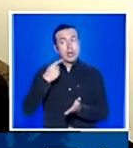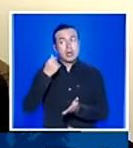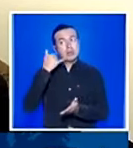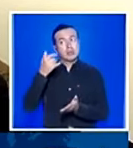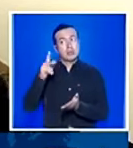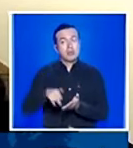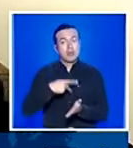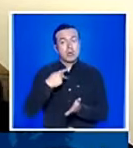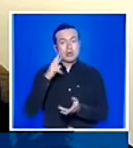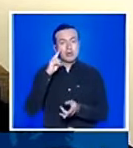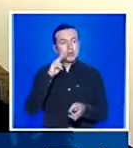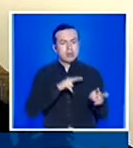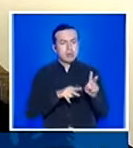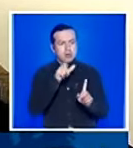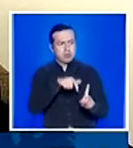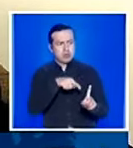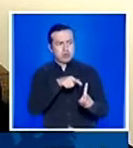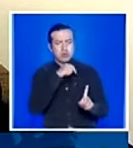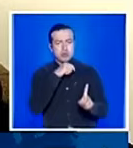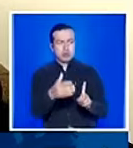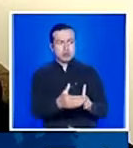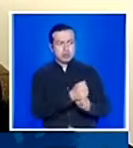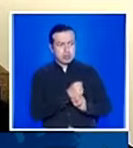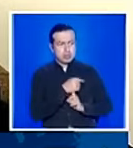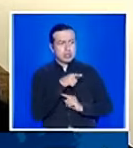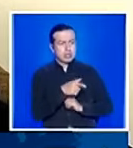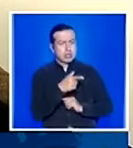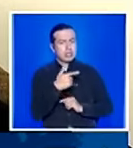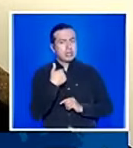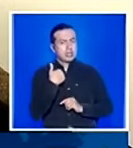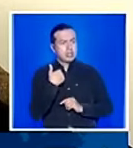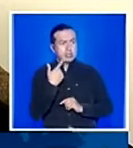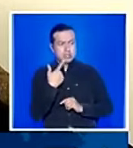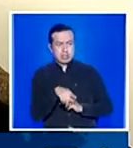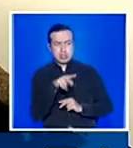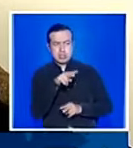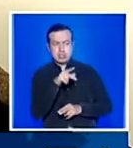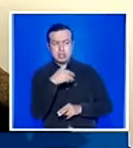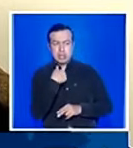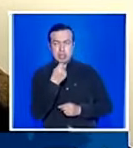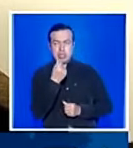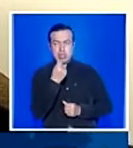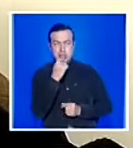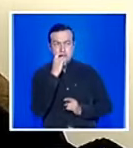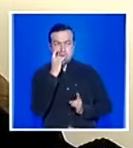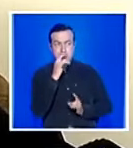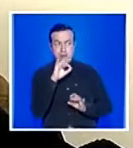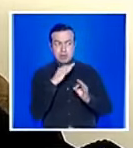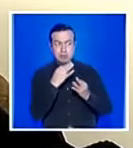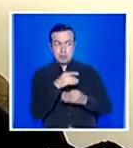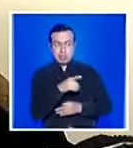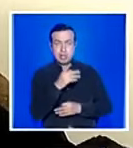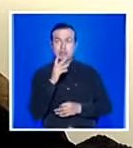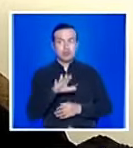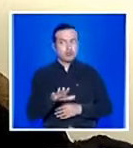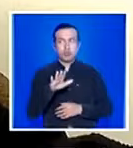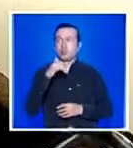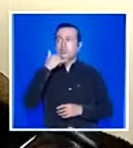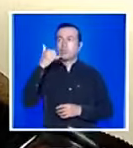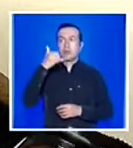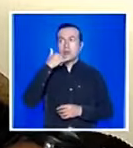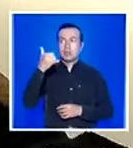cuando se dan cuenta que la persona que lograron secuestrar expresamente, pues tiene recursos o la familia tiene recursos. Entonces